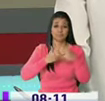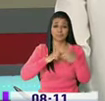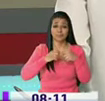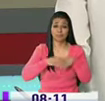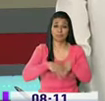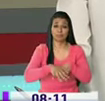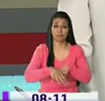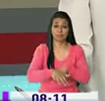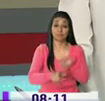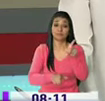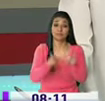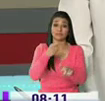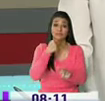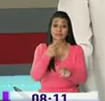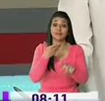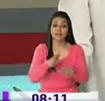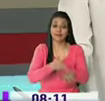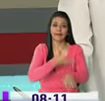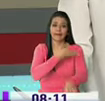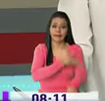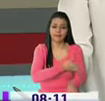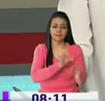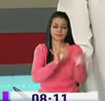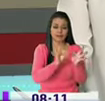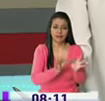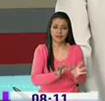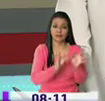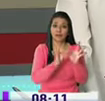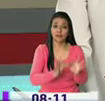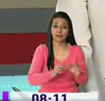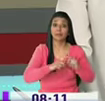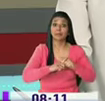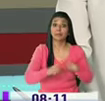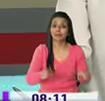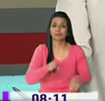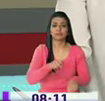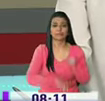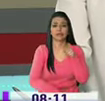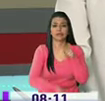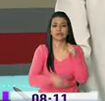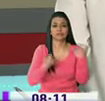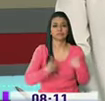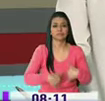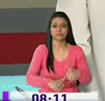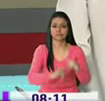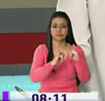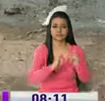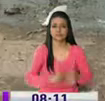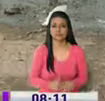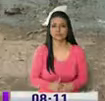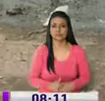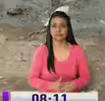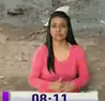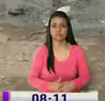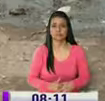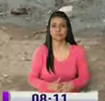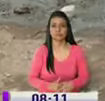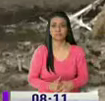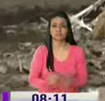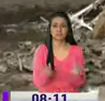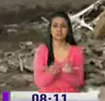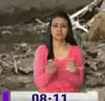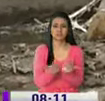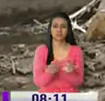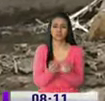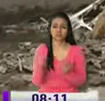Los moradores aseguran que se realizaron varias reparaciones y, sin embargo, el inconveniente aún persiste. Basura,